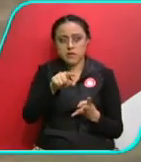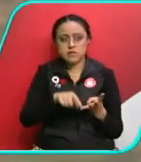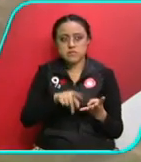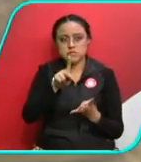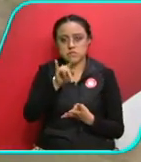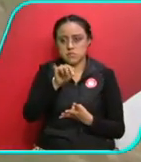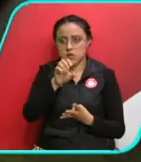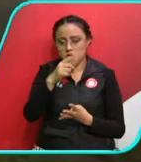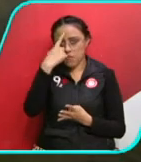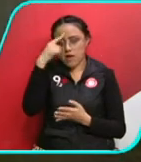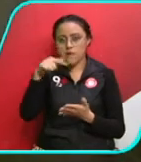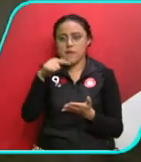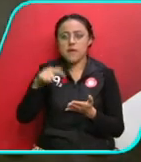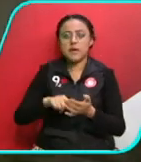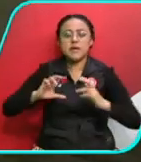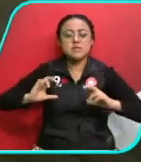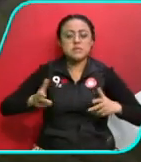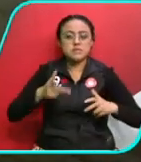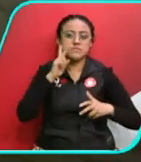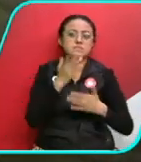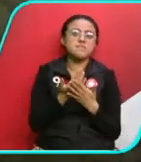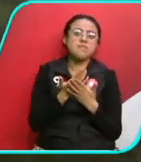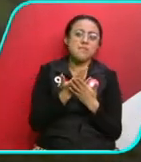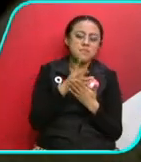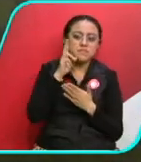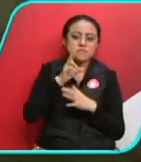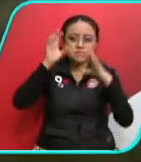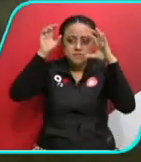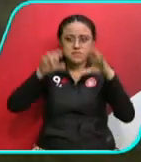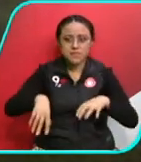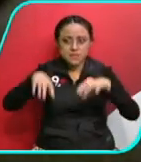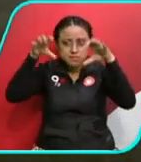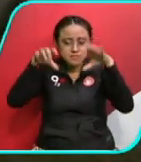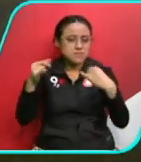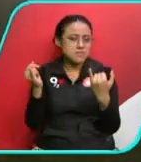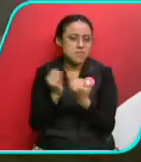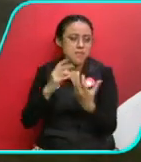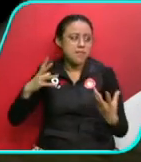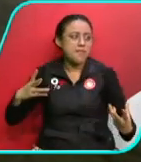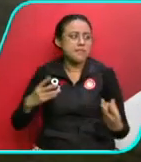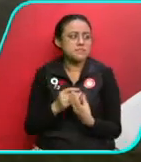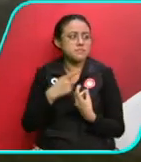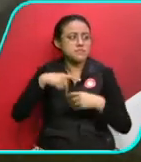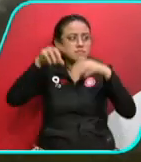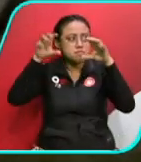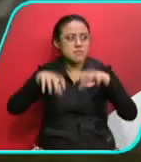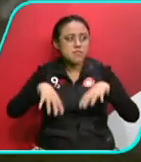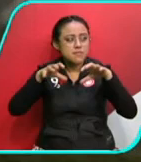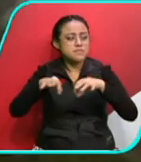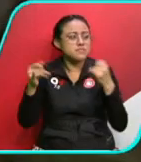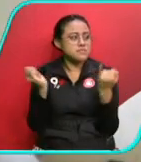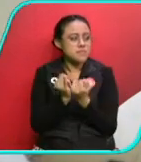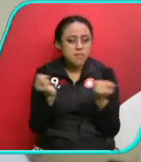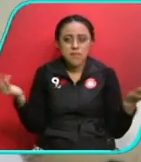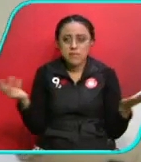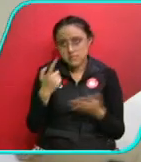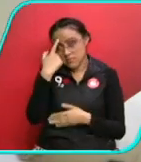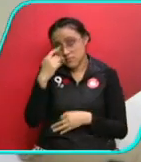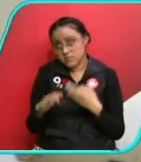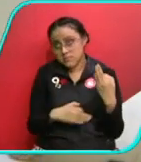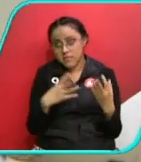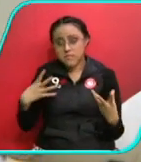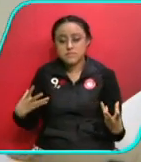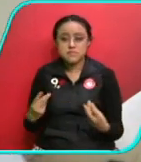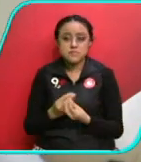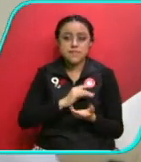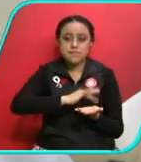altos de Chiapas. Ahora nos toca esperar a que la lluvia también se una a esta noble causa. La verdad es que todo lo que sea sumar